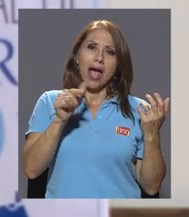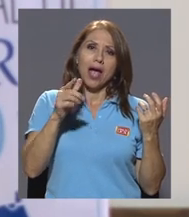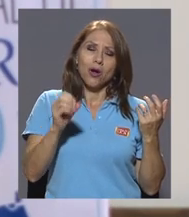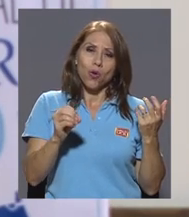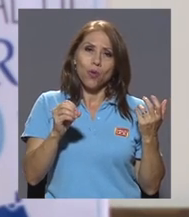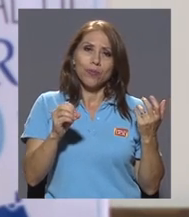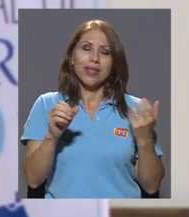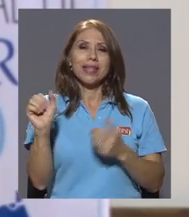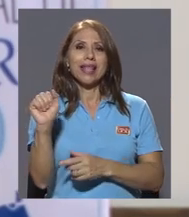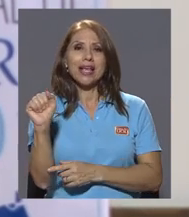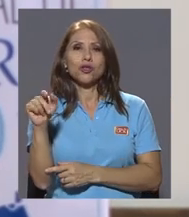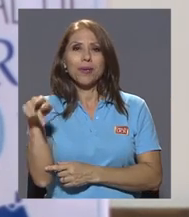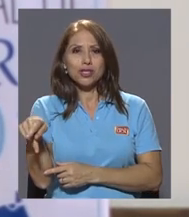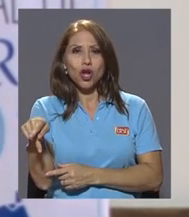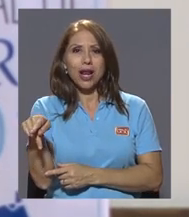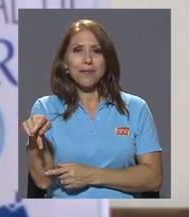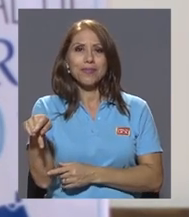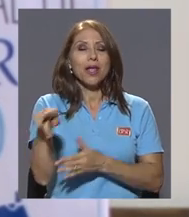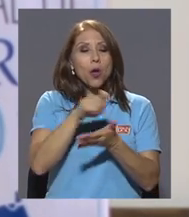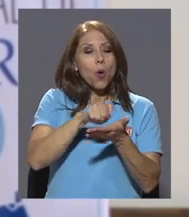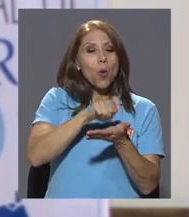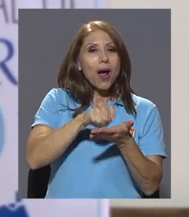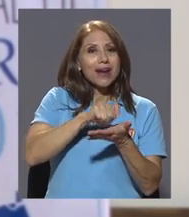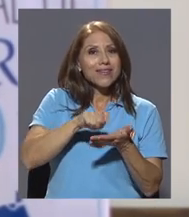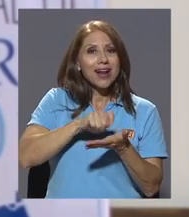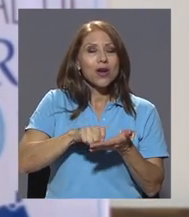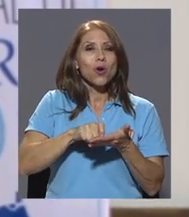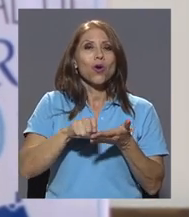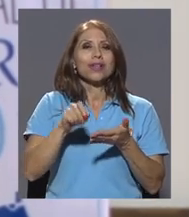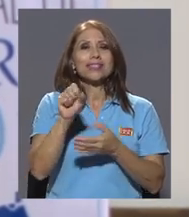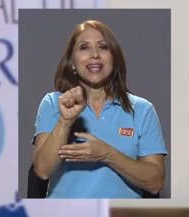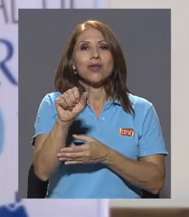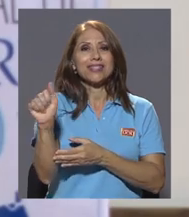Piazzolla, un arreglo del maestro Sergio Assad, Primavera Porteña.